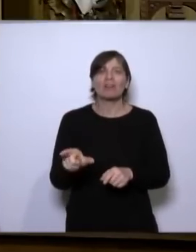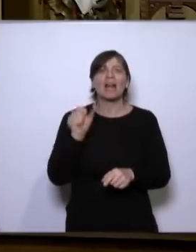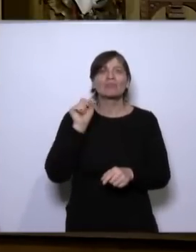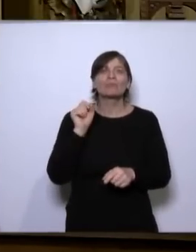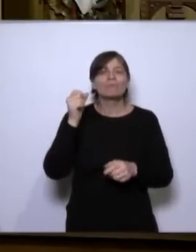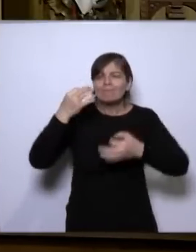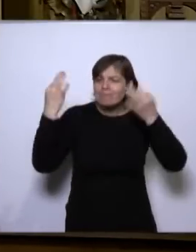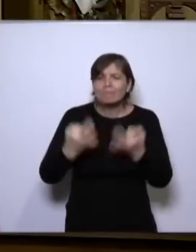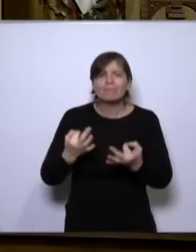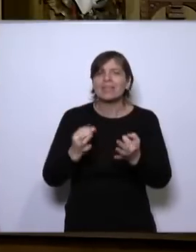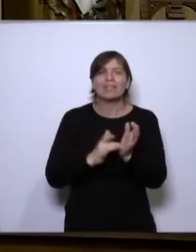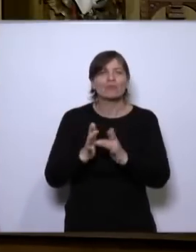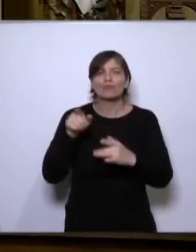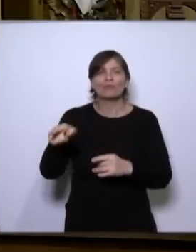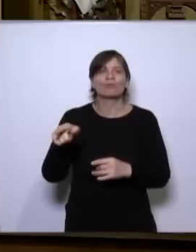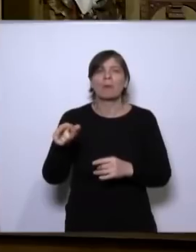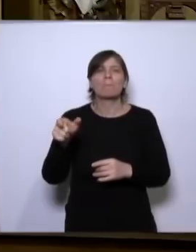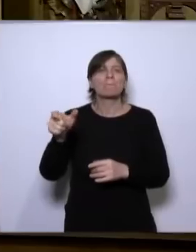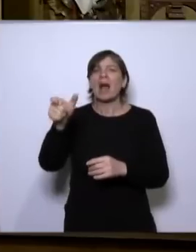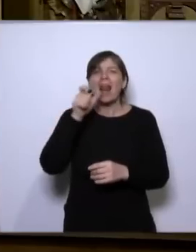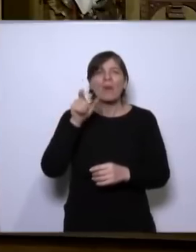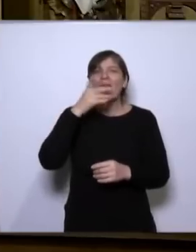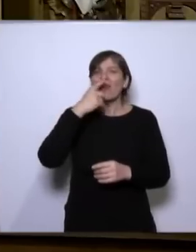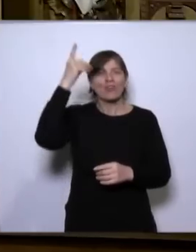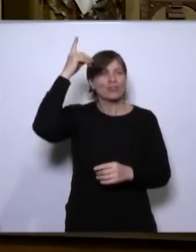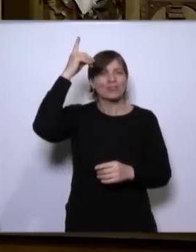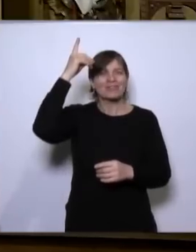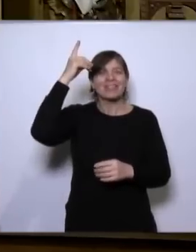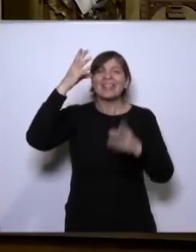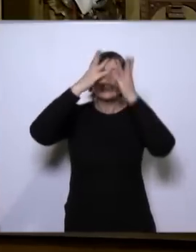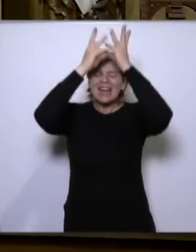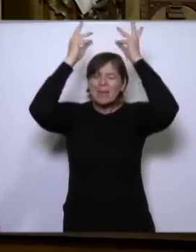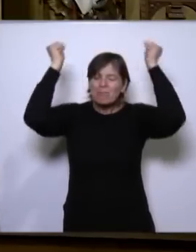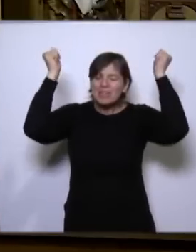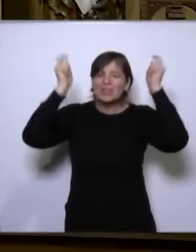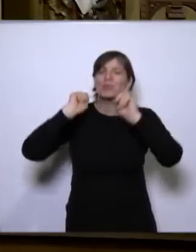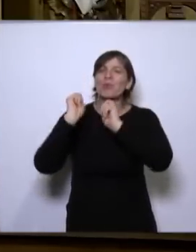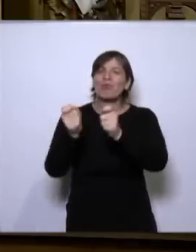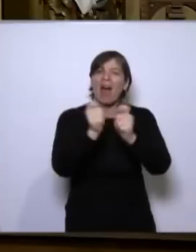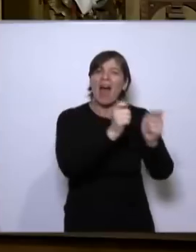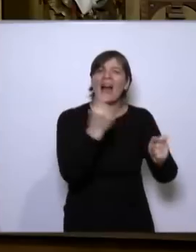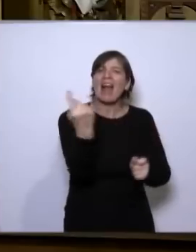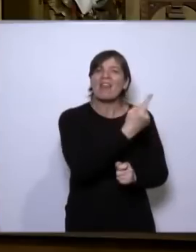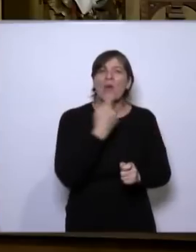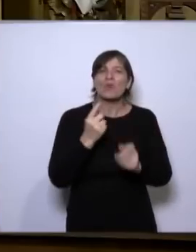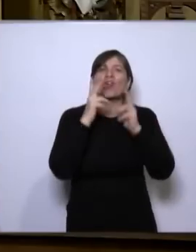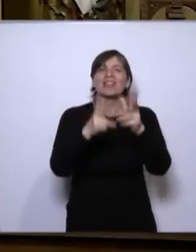palabra, lo que el Espíritu distribuye a cada uno, dice San Atanasio.